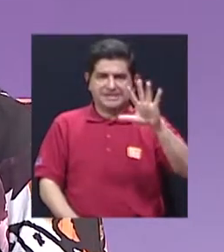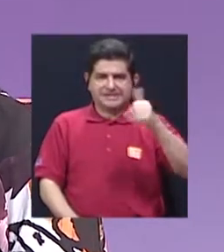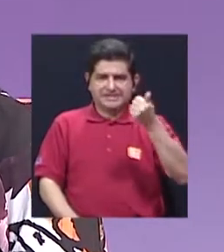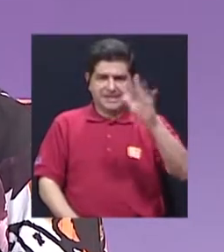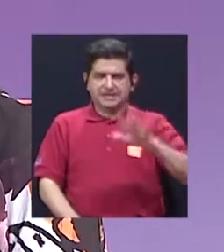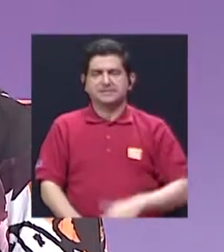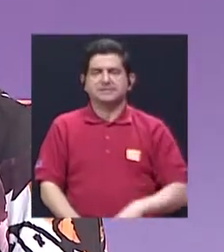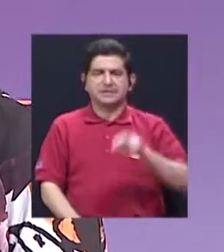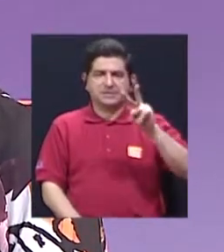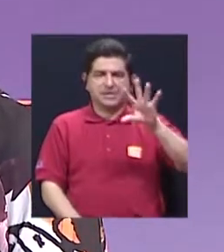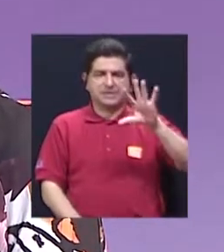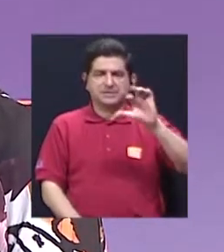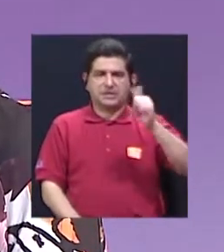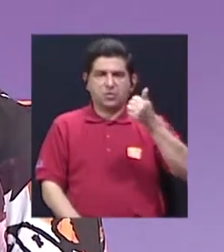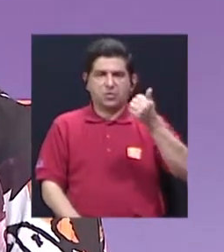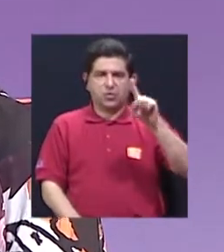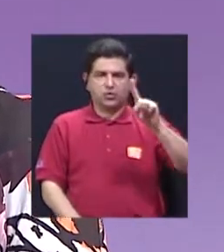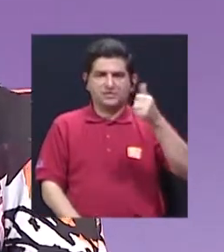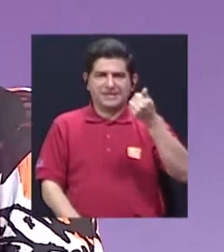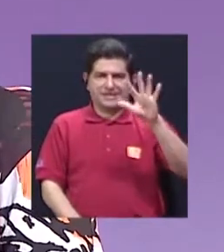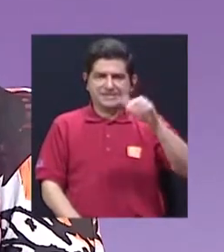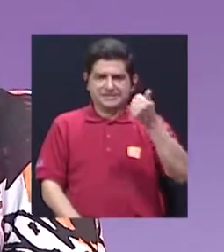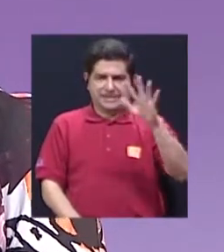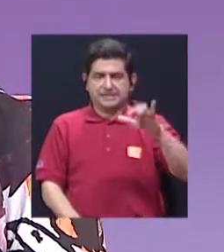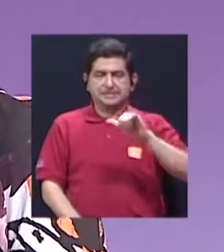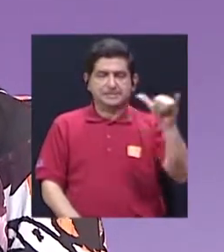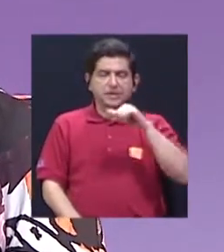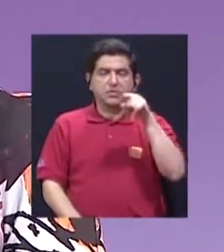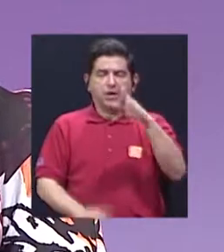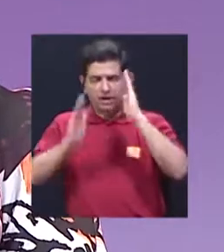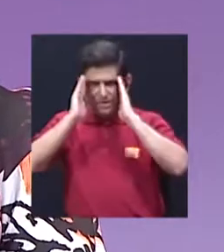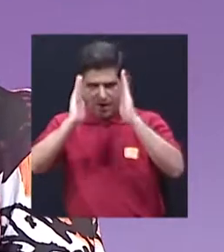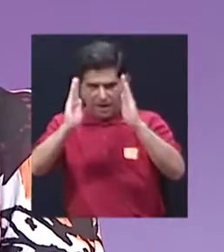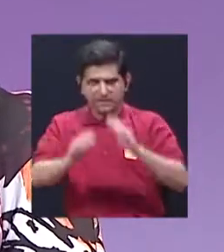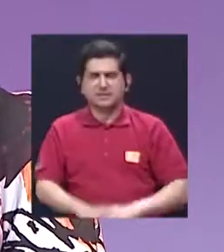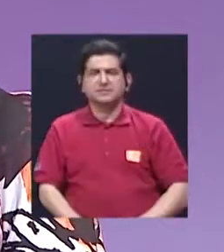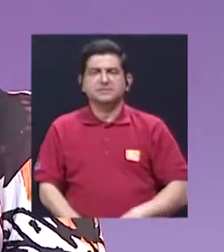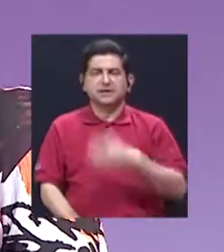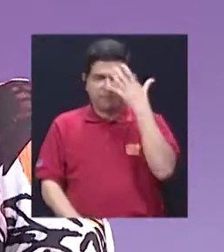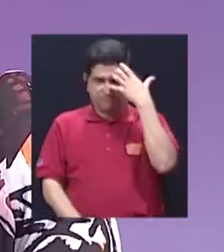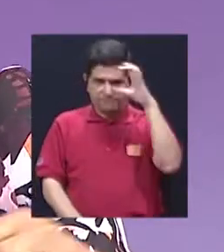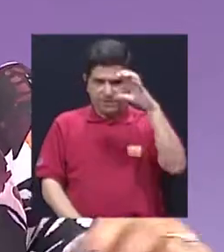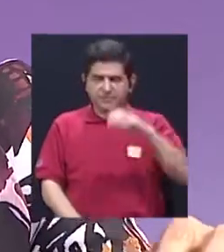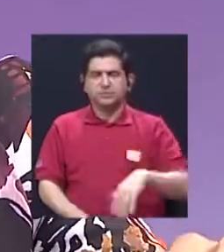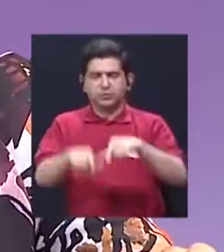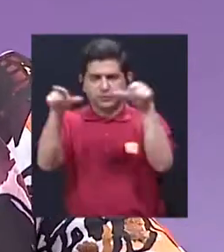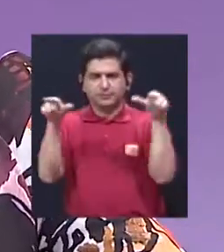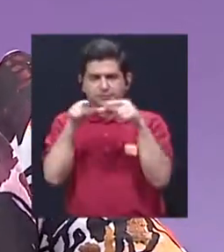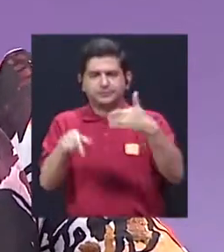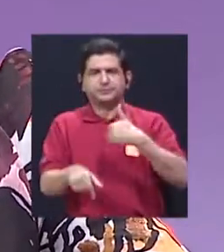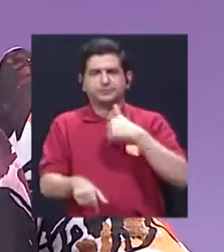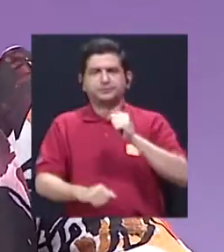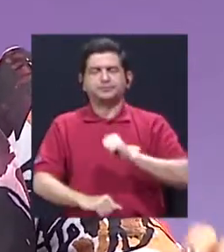15. 25 11 15 15. También puede seguirnos a través de nuestra página de Facebook.